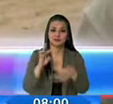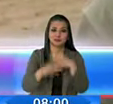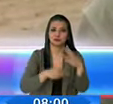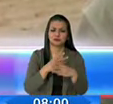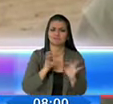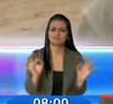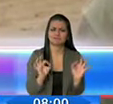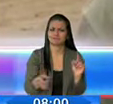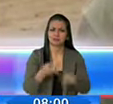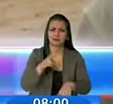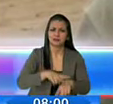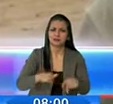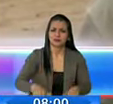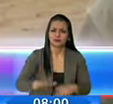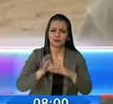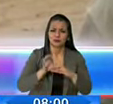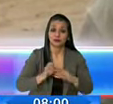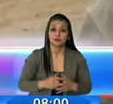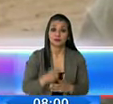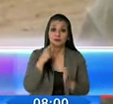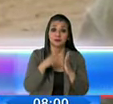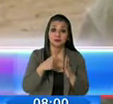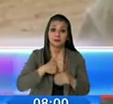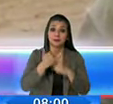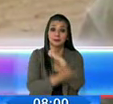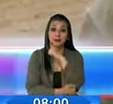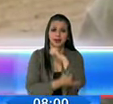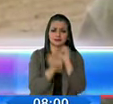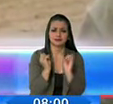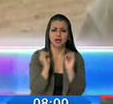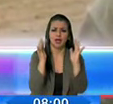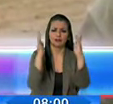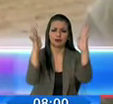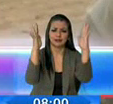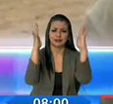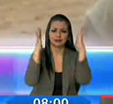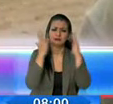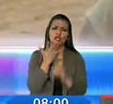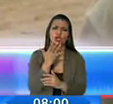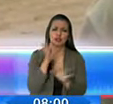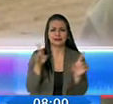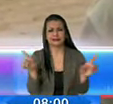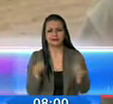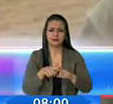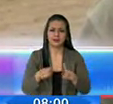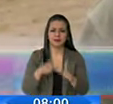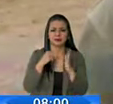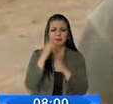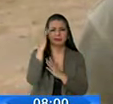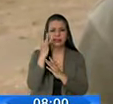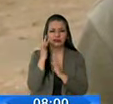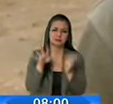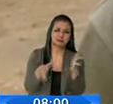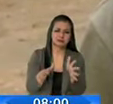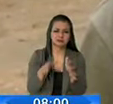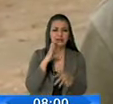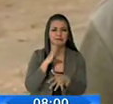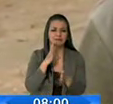que veo eso. En mi país, árboles hay colores parecidos, amarillos y